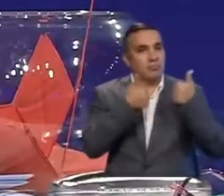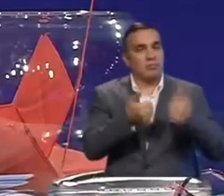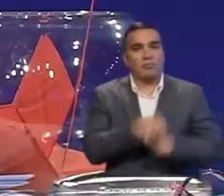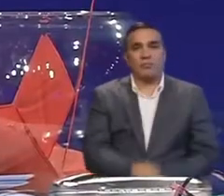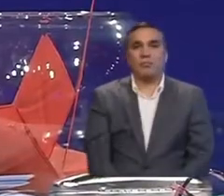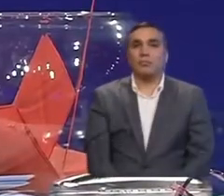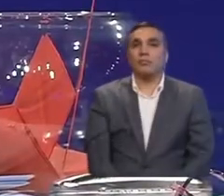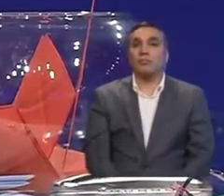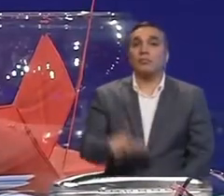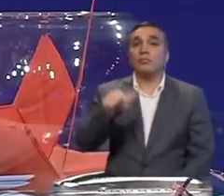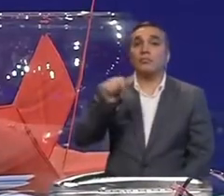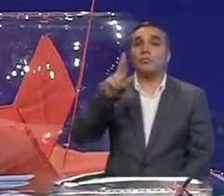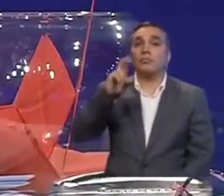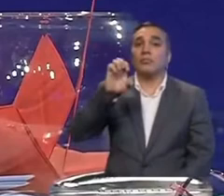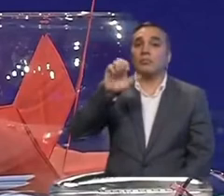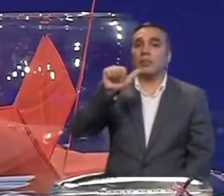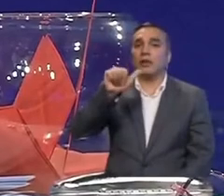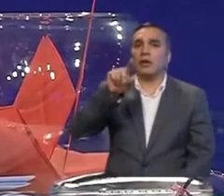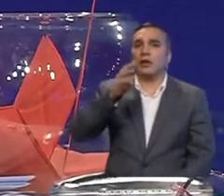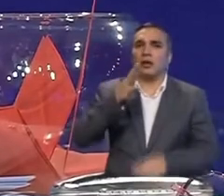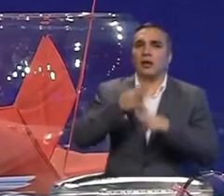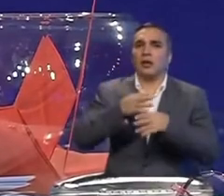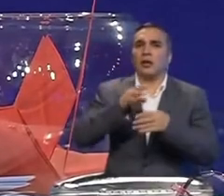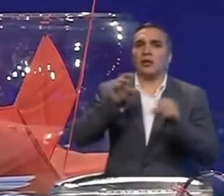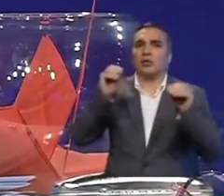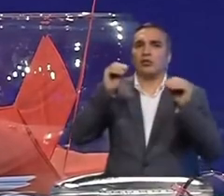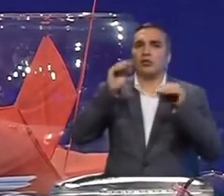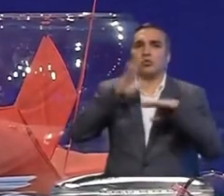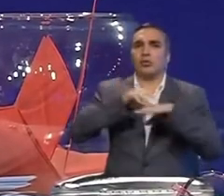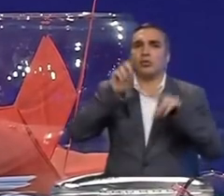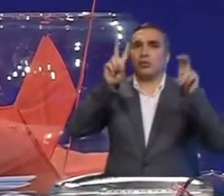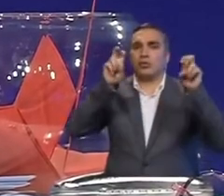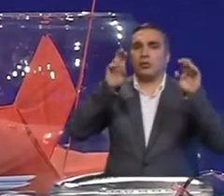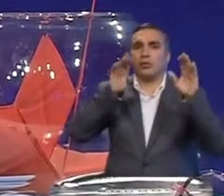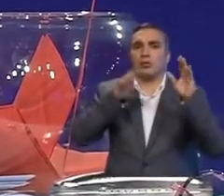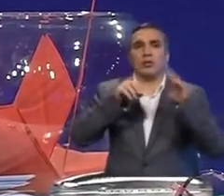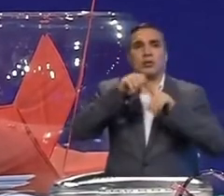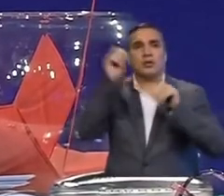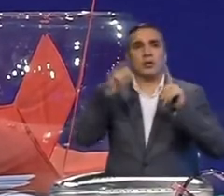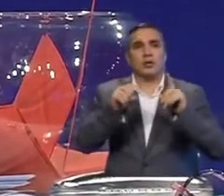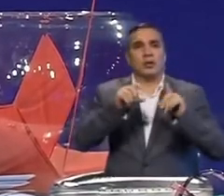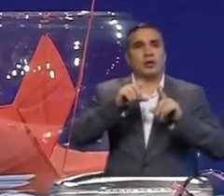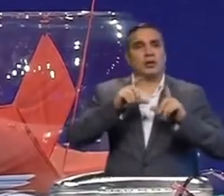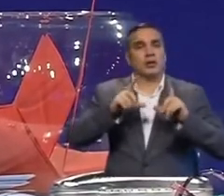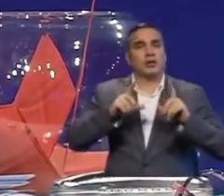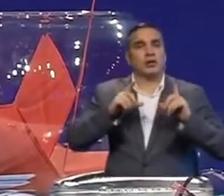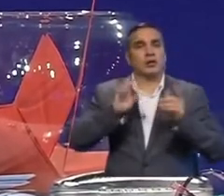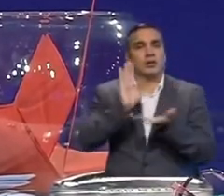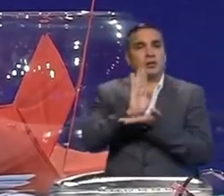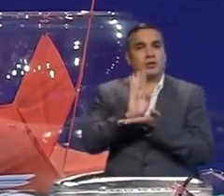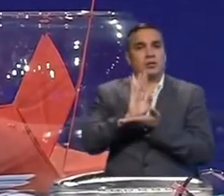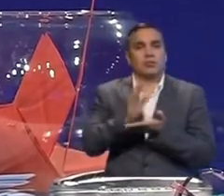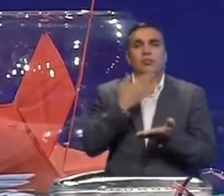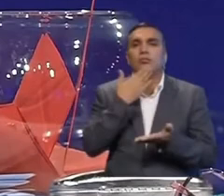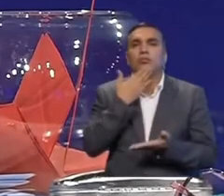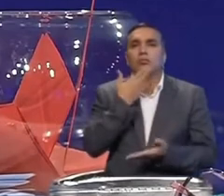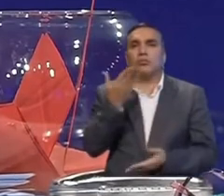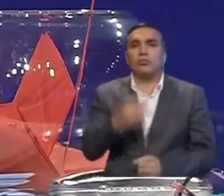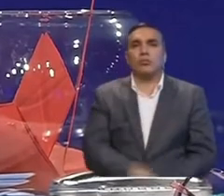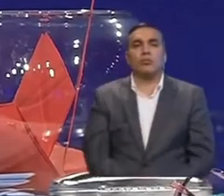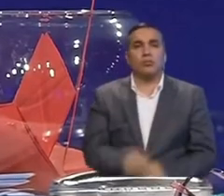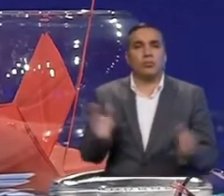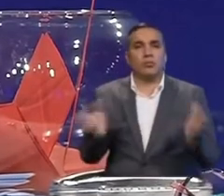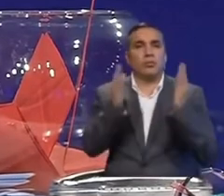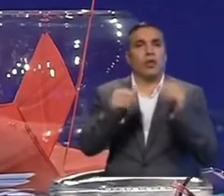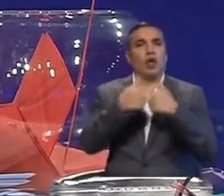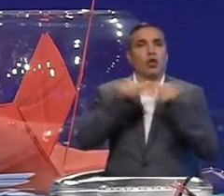Candidato Larrea, usted habla de la repotenciación del sistema de seguridad social en el país a través del fomento de